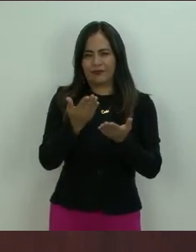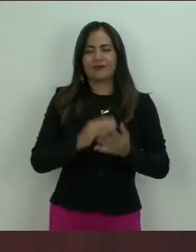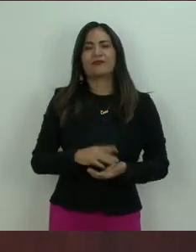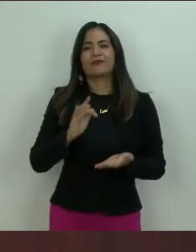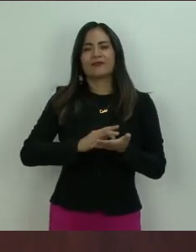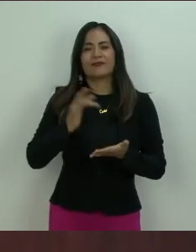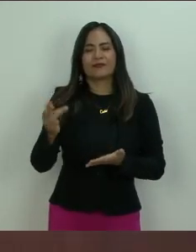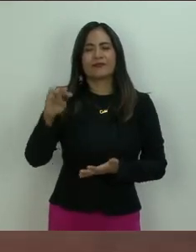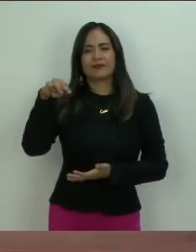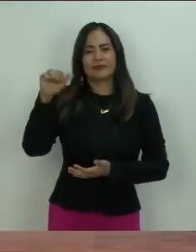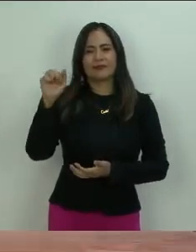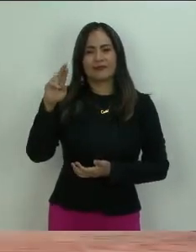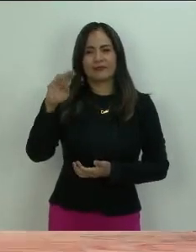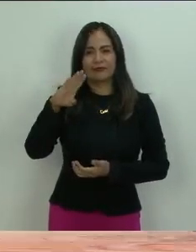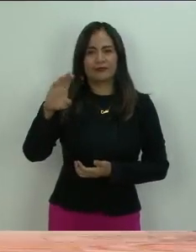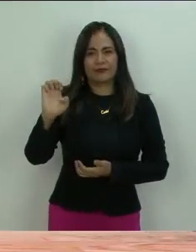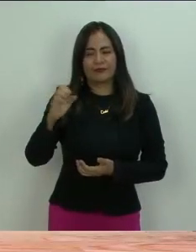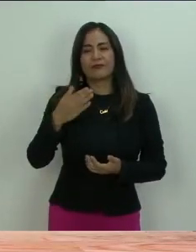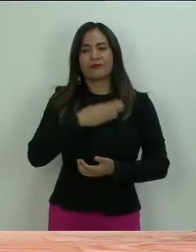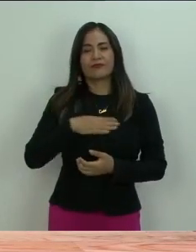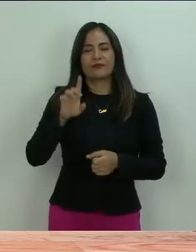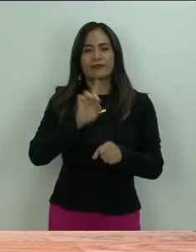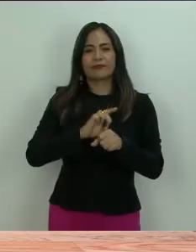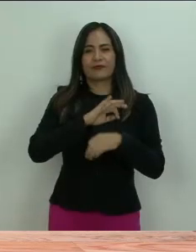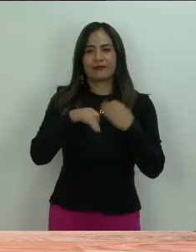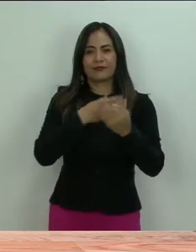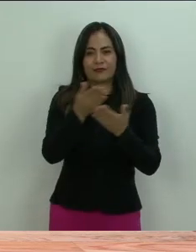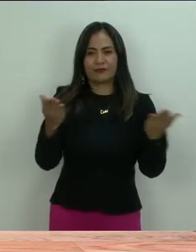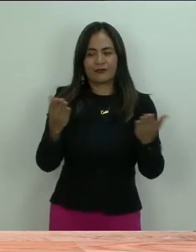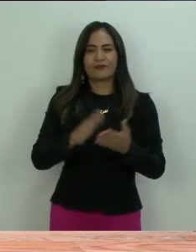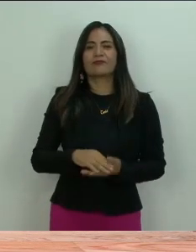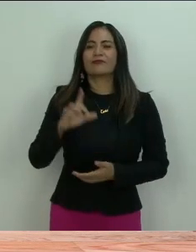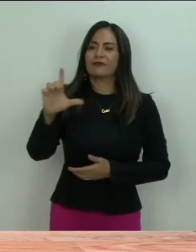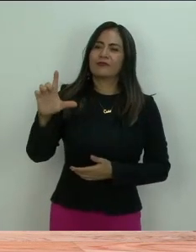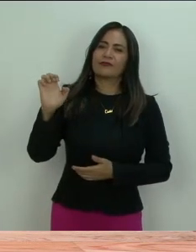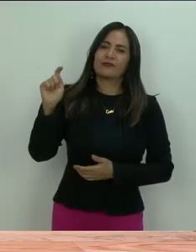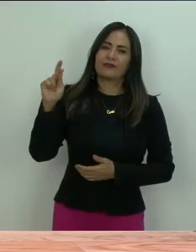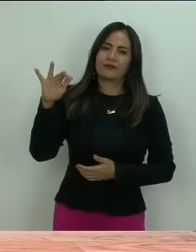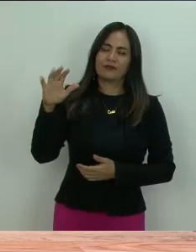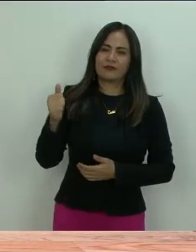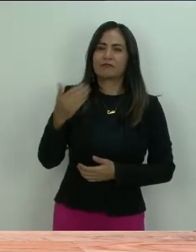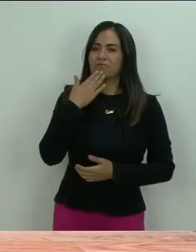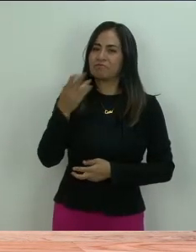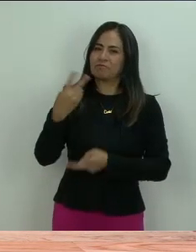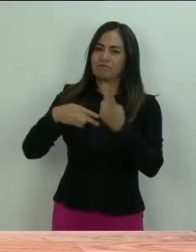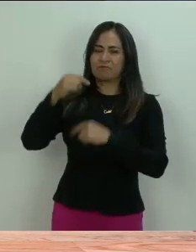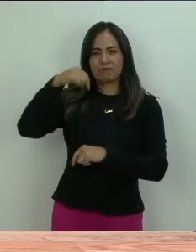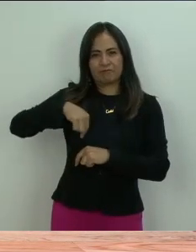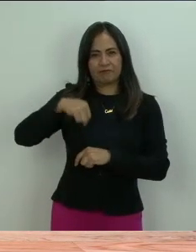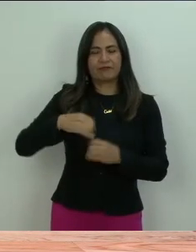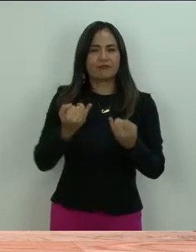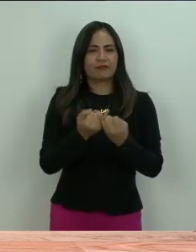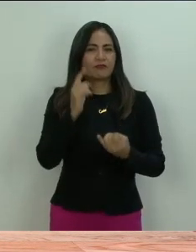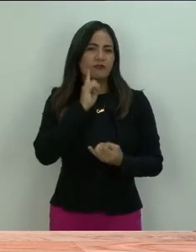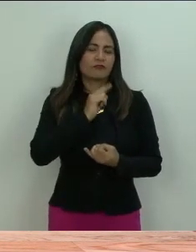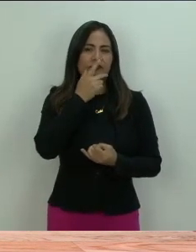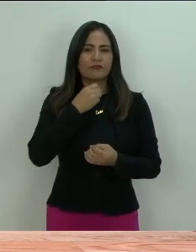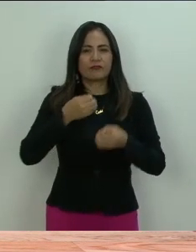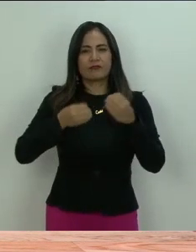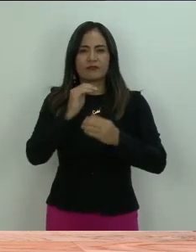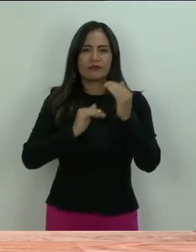Marce. Buenos días a todos, doctora Leticia Bonifaz. Muchas gracias por estar con nosotros, magistrados,